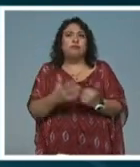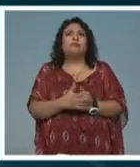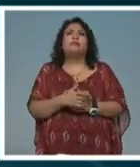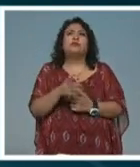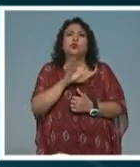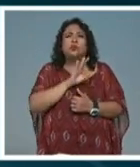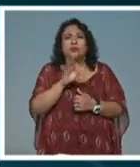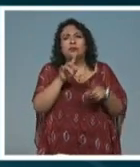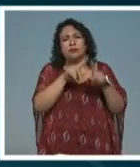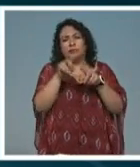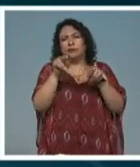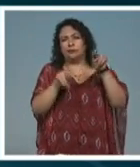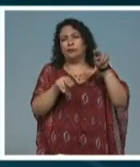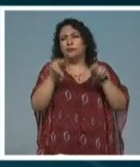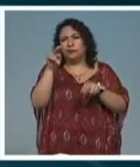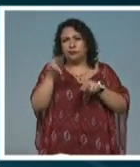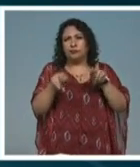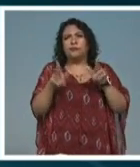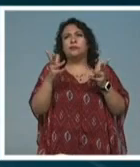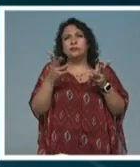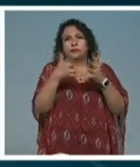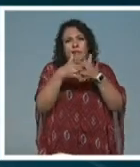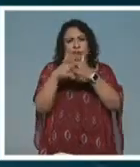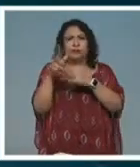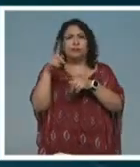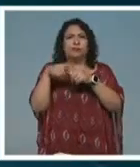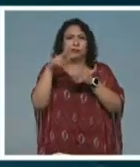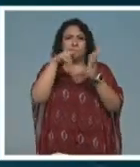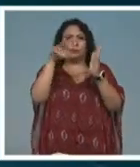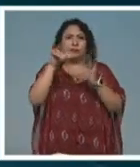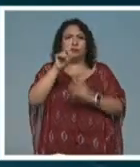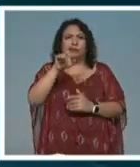podemos jugar en varios niveles con la obra de Daniel.